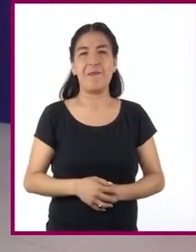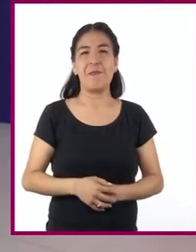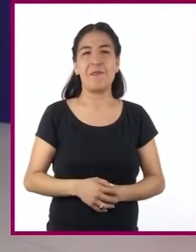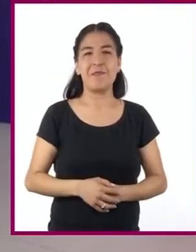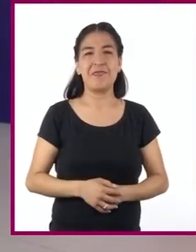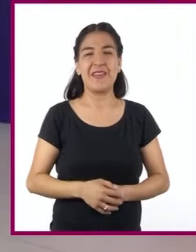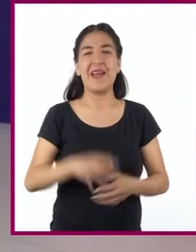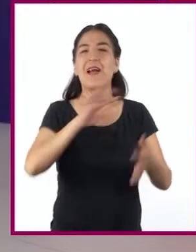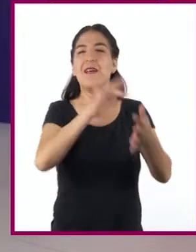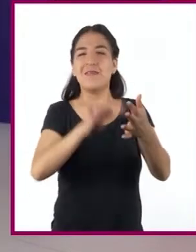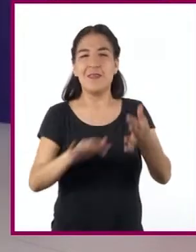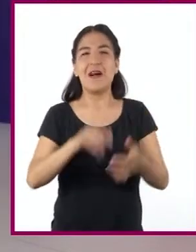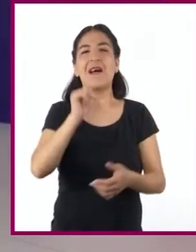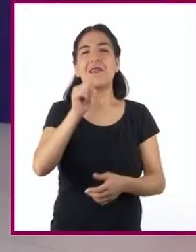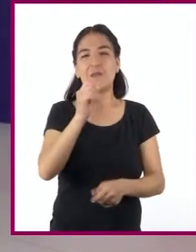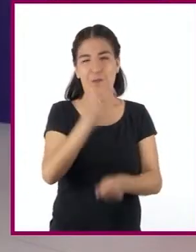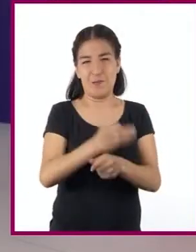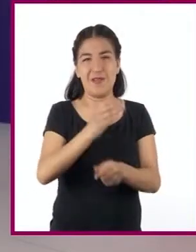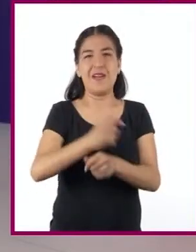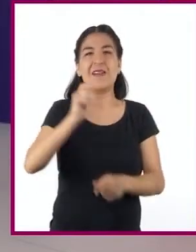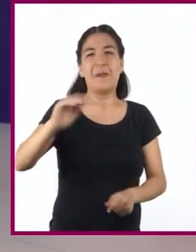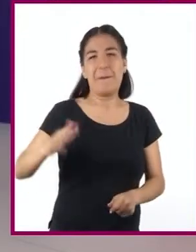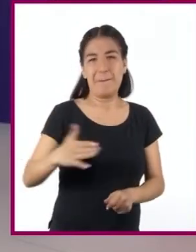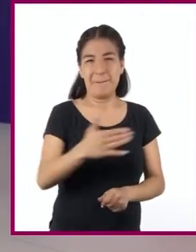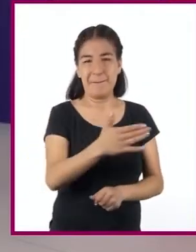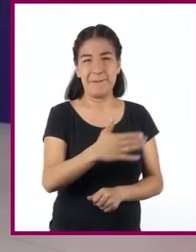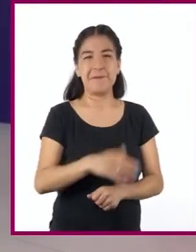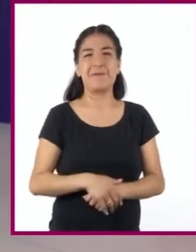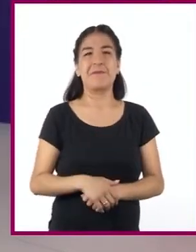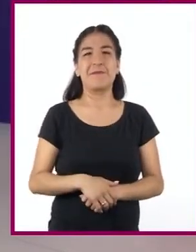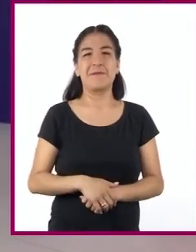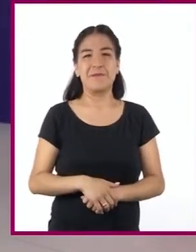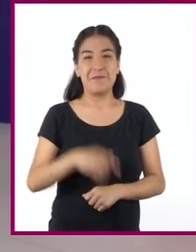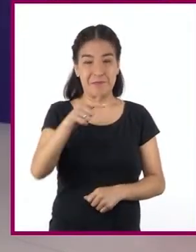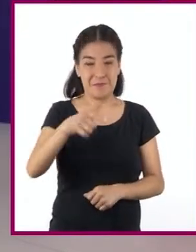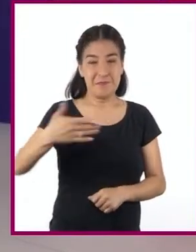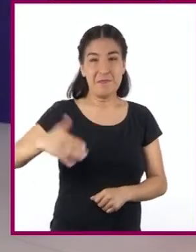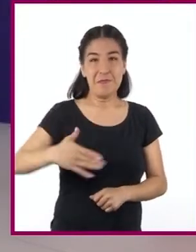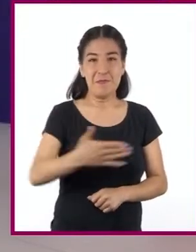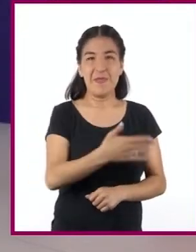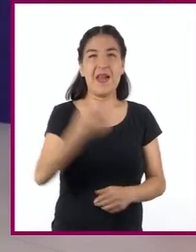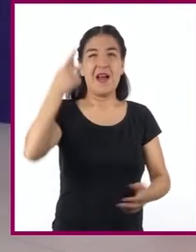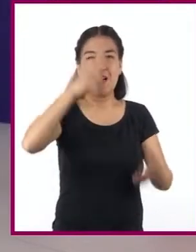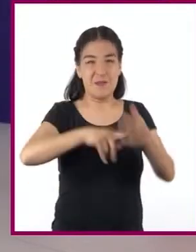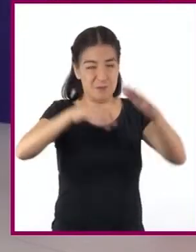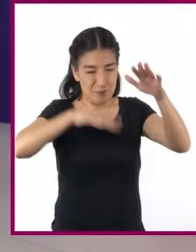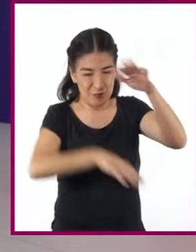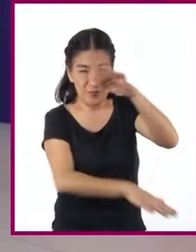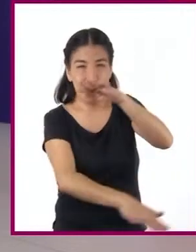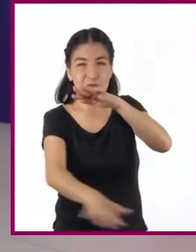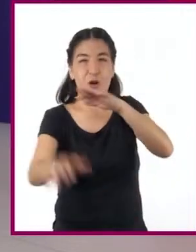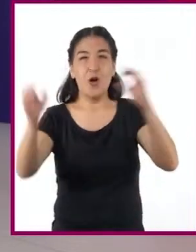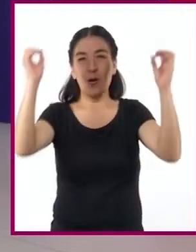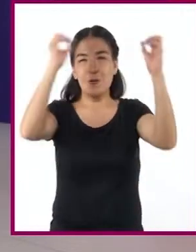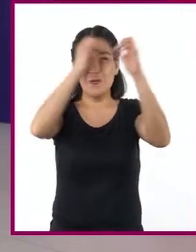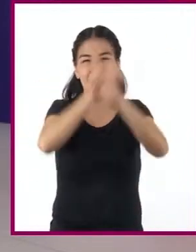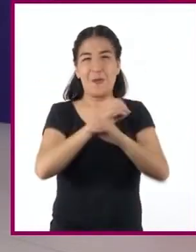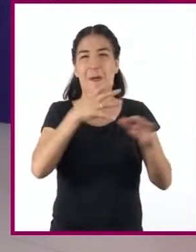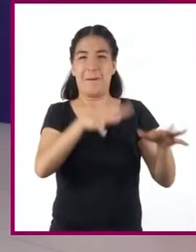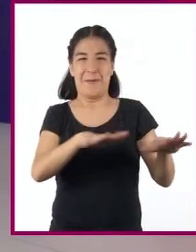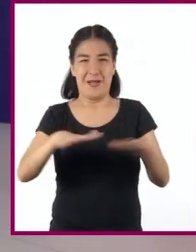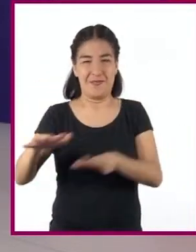Leamos el caso del pez rape, que vive en las oscuras profundidades del mar.